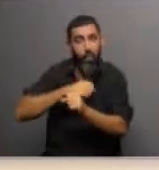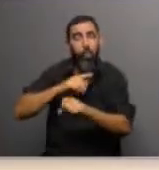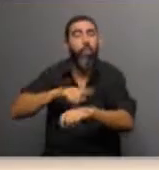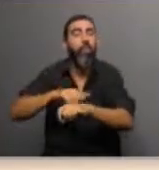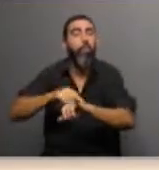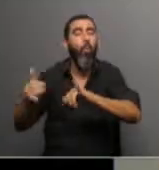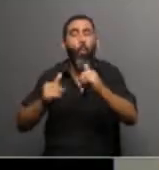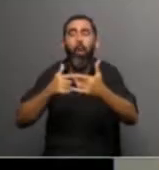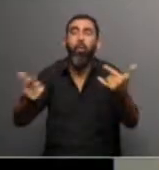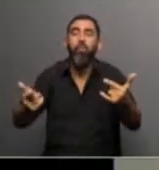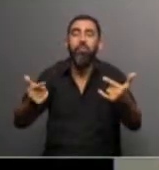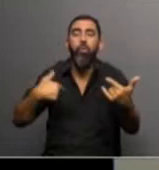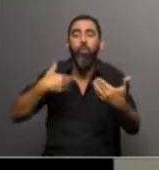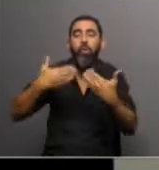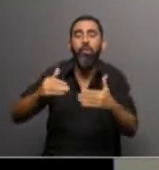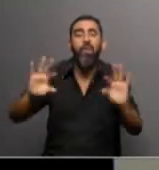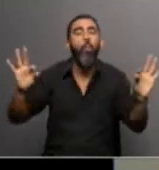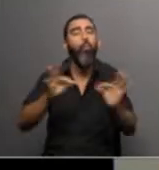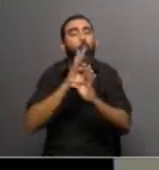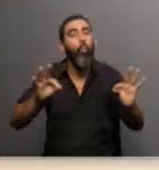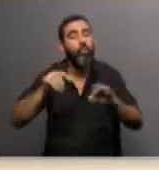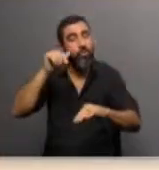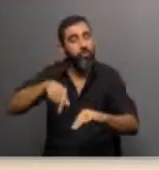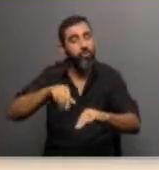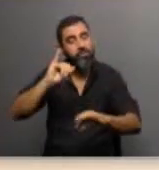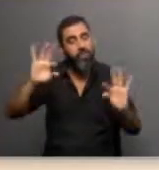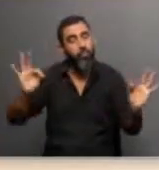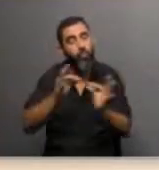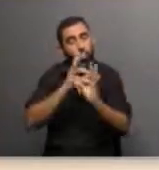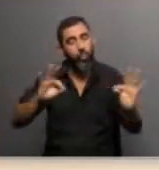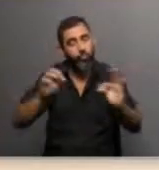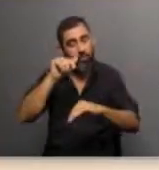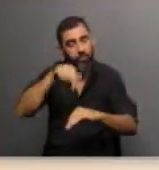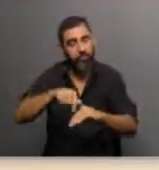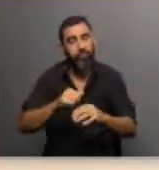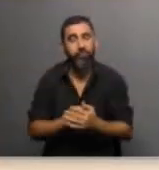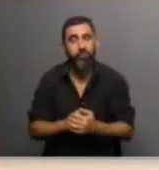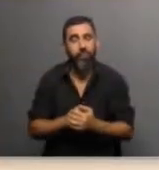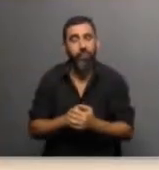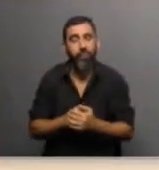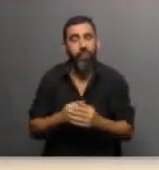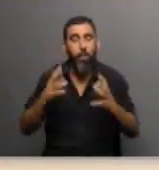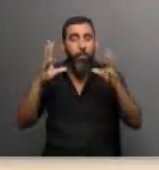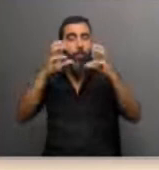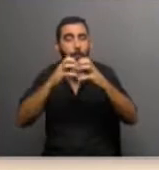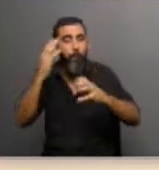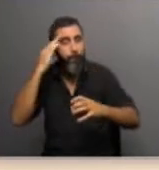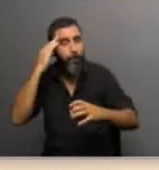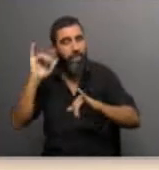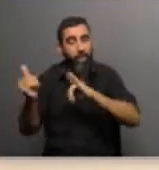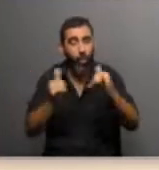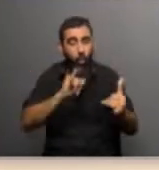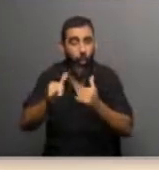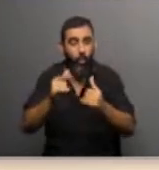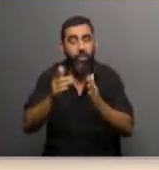tiempo libre. Hoy arrancamos por el lado de la música. Hoy arrancamos por ahí. El segmento nuevo se llama Mentes en Juego. Ese es el nombre